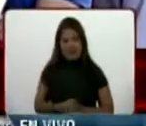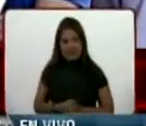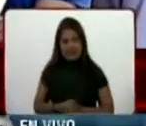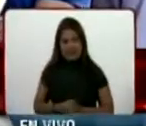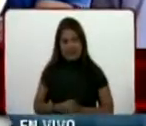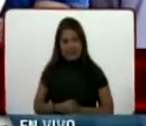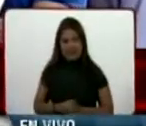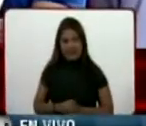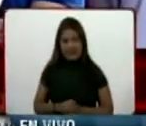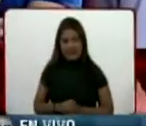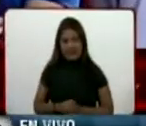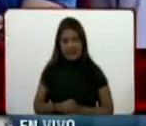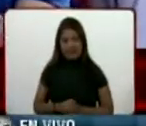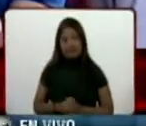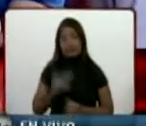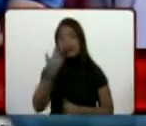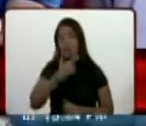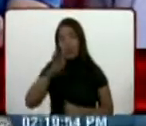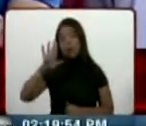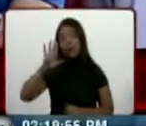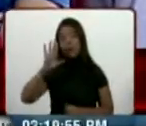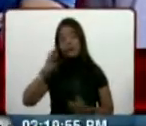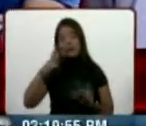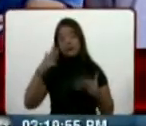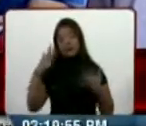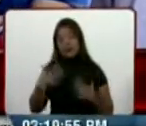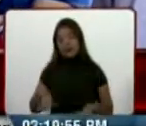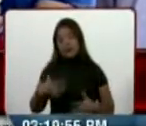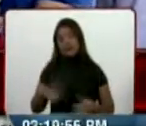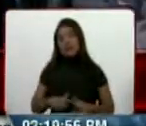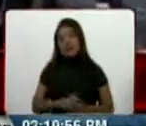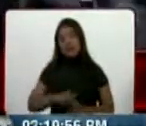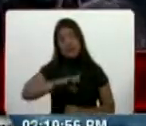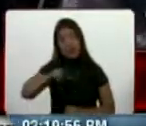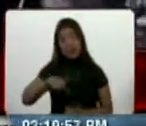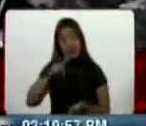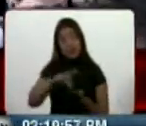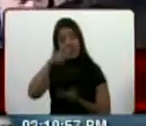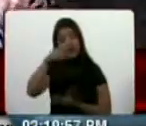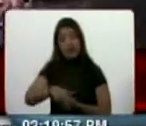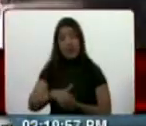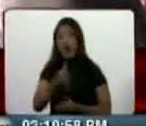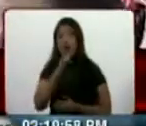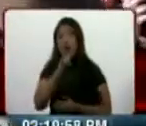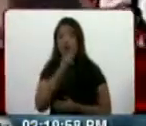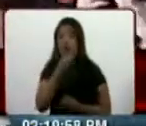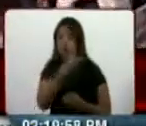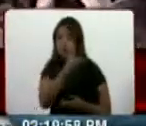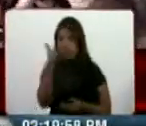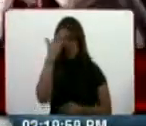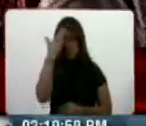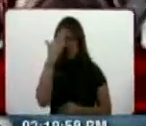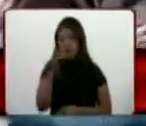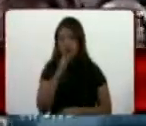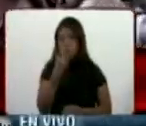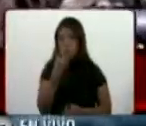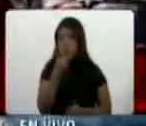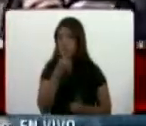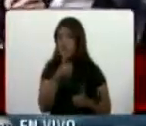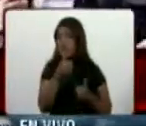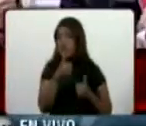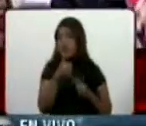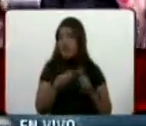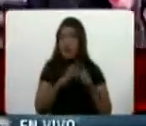Y el compromiso es muy grande. Hoy estamos aquí, las noticias son muy buenas, ustedes saben. Se están rompiendo